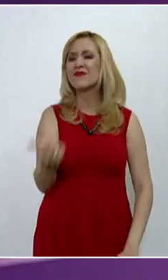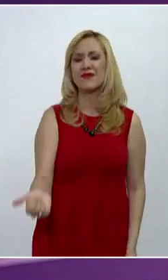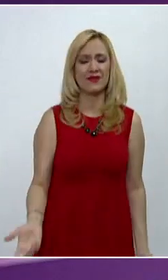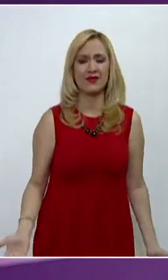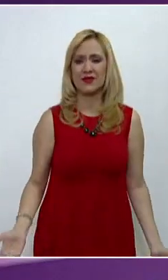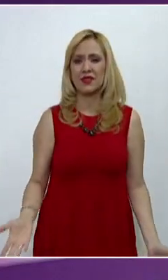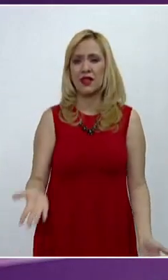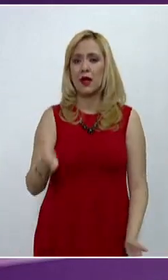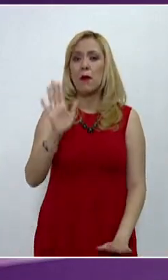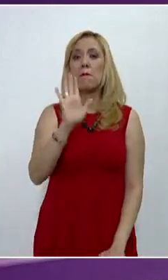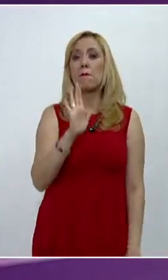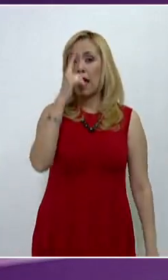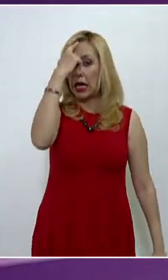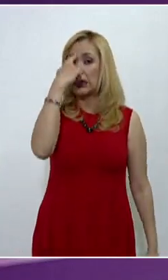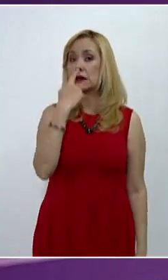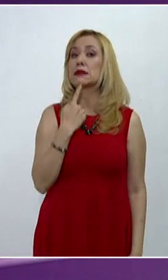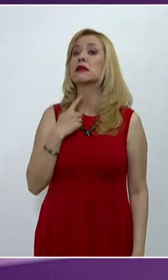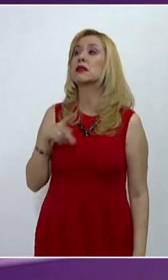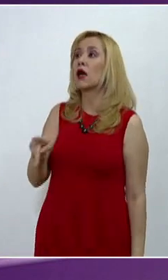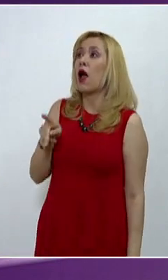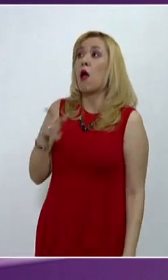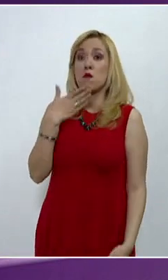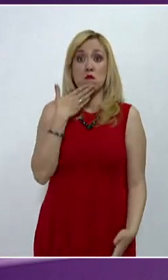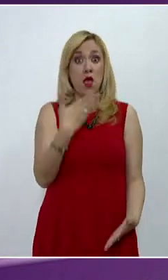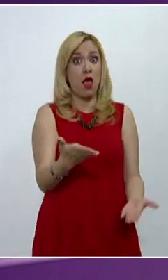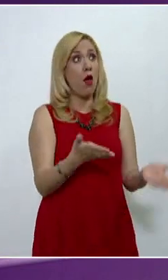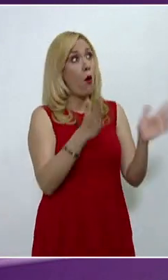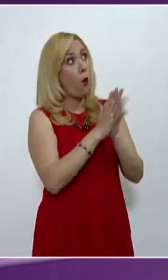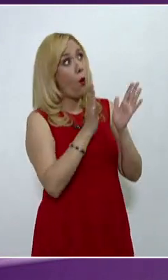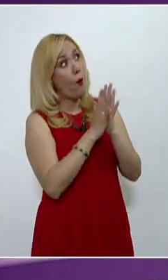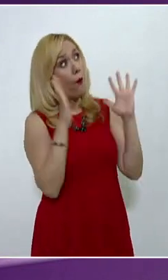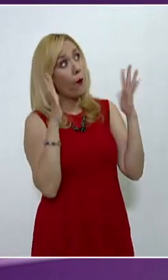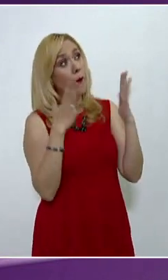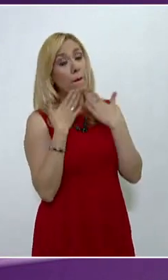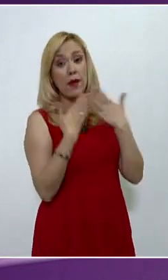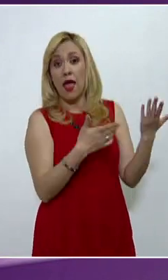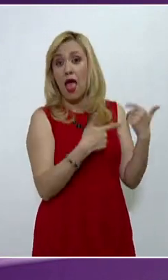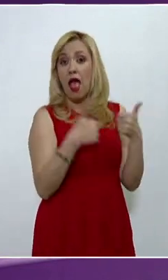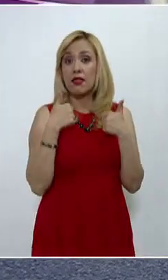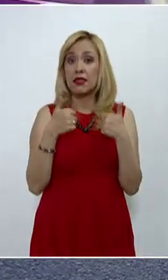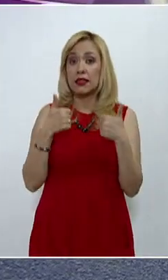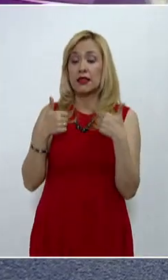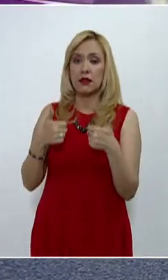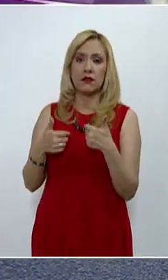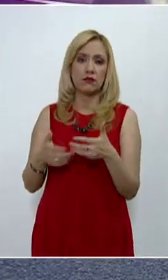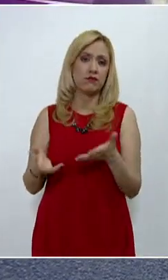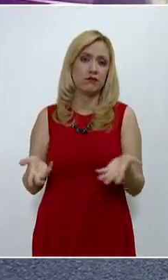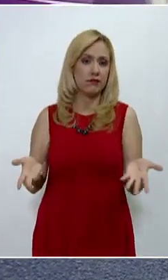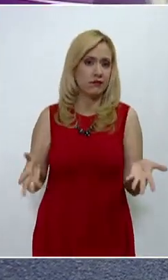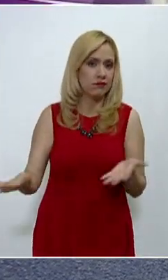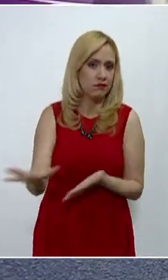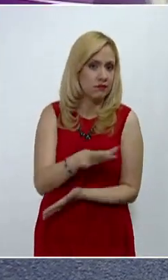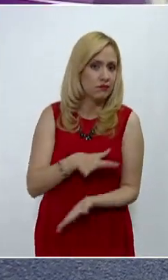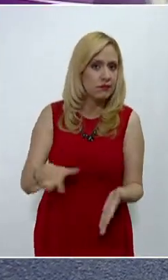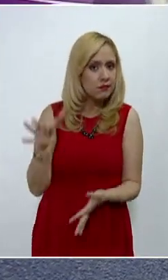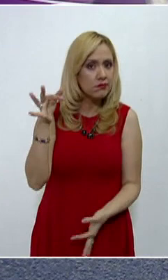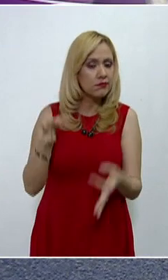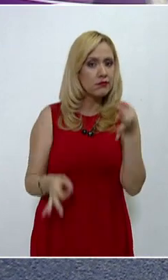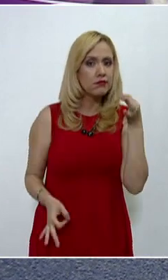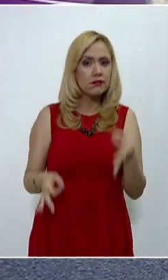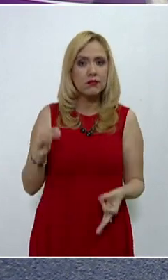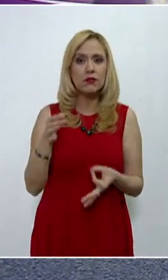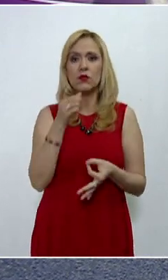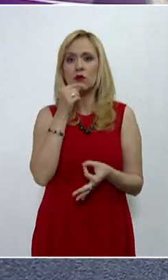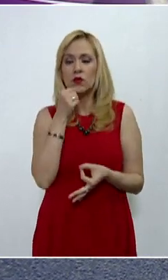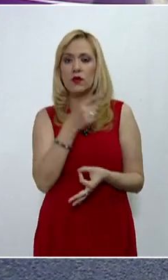una apariencia de eficacia en el sistema de justicia. Y el sistema de justicia, como bien apunta Ernesto, tiene que